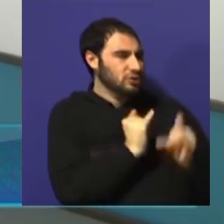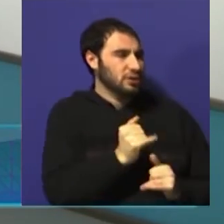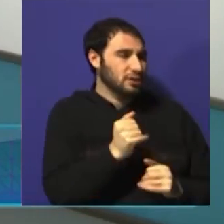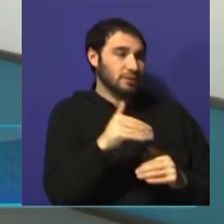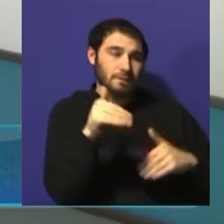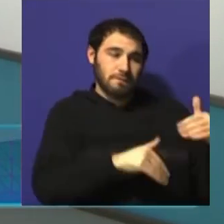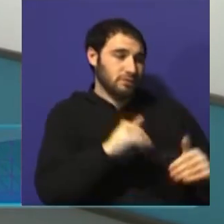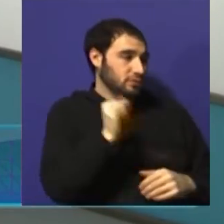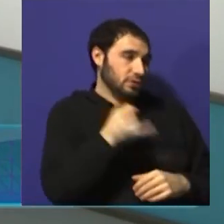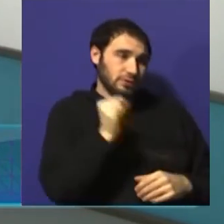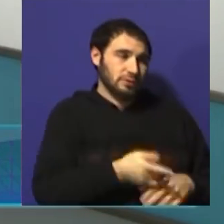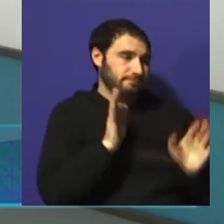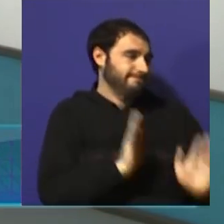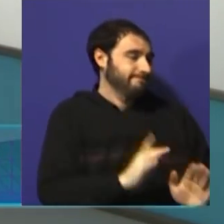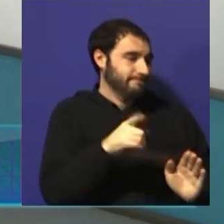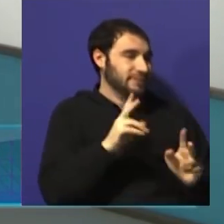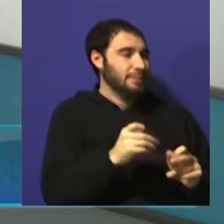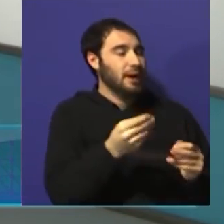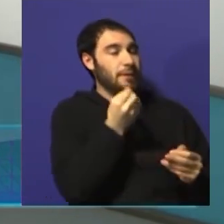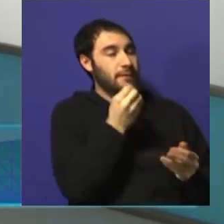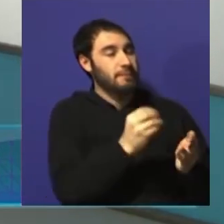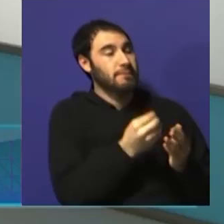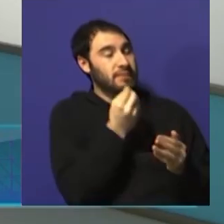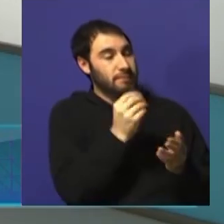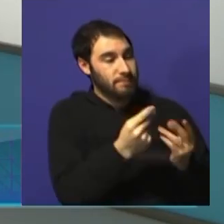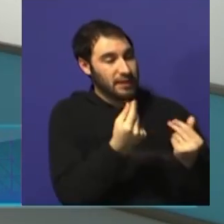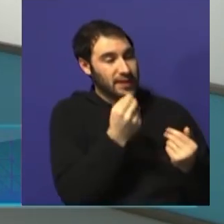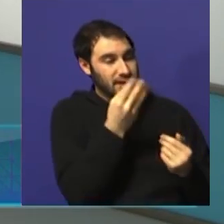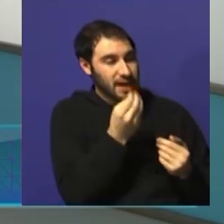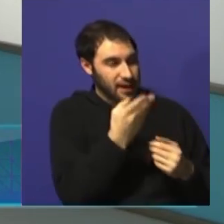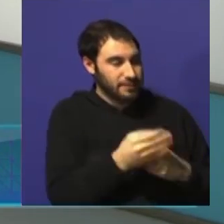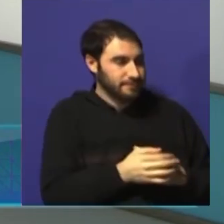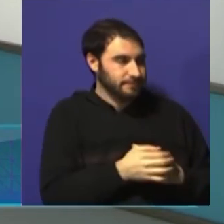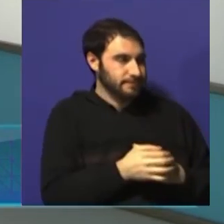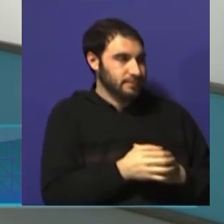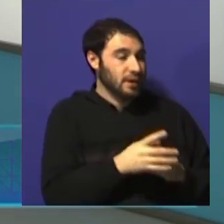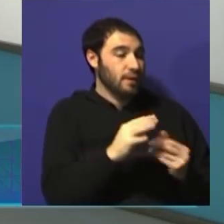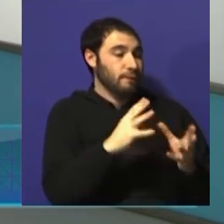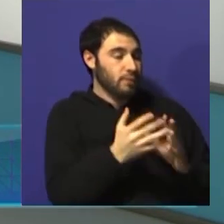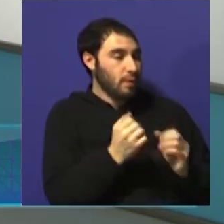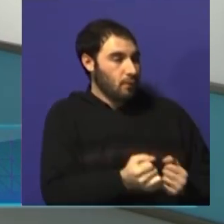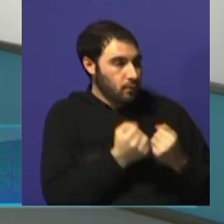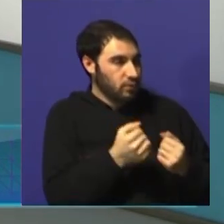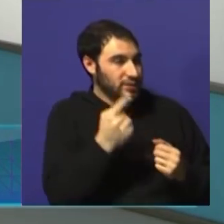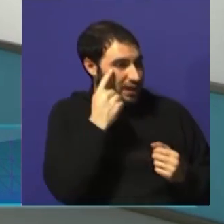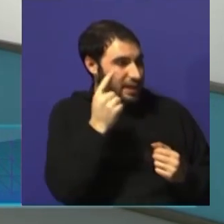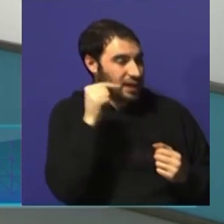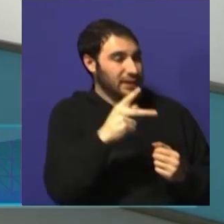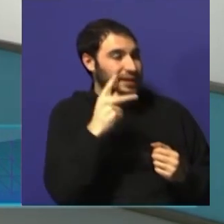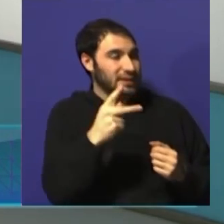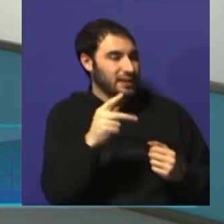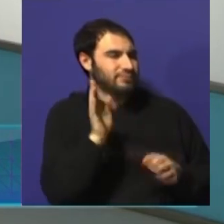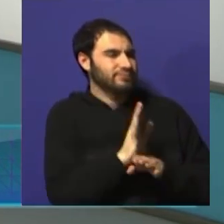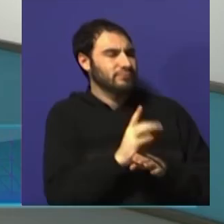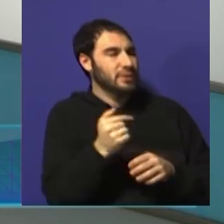el brazo hoy en la discusión en diputados sobre el blanqueo de capitales. Bueno, de alguna manera dándole fuerza a esta hipótesis que tiene el kirchnerismo de